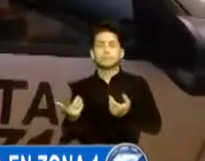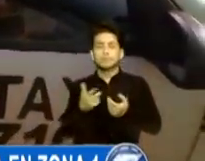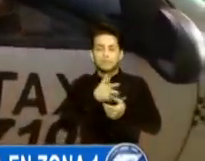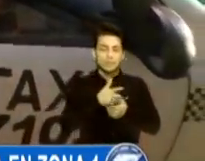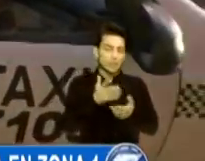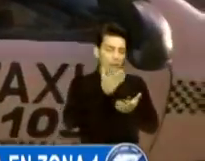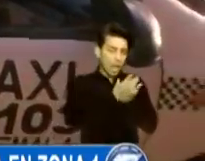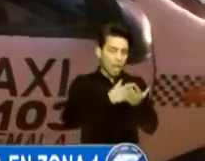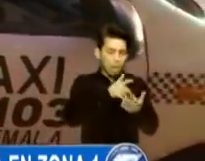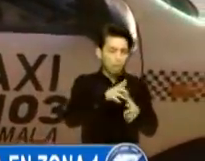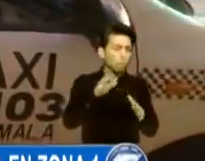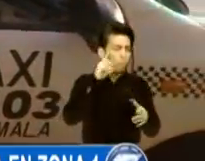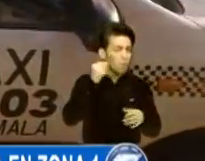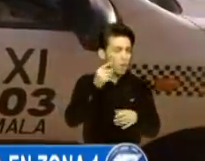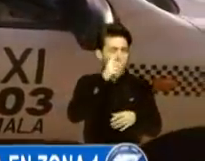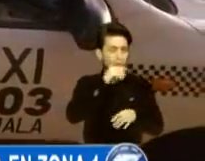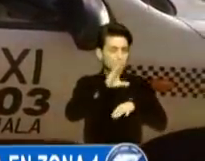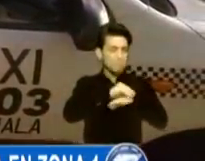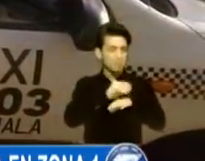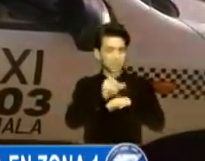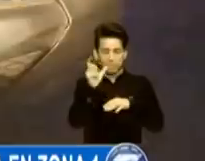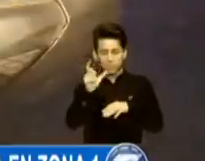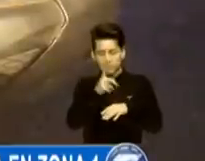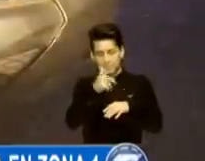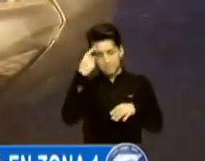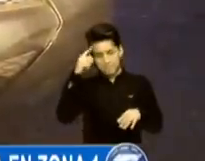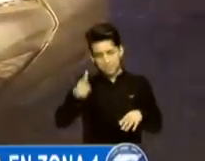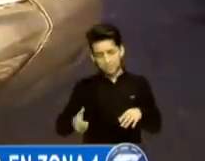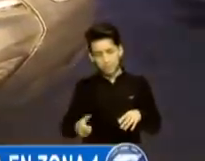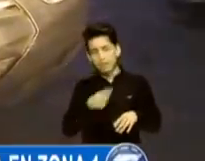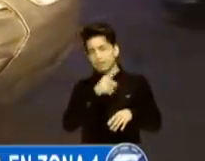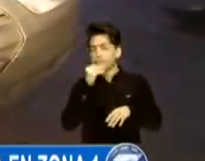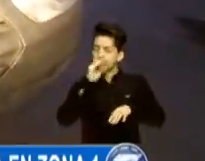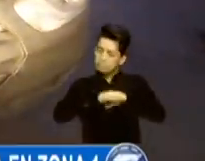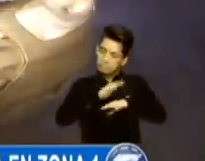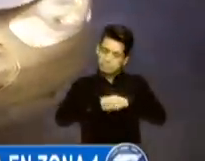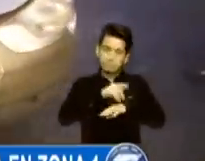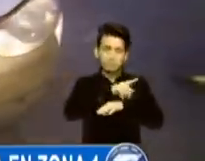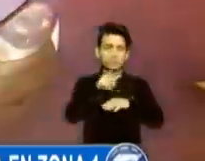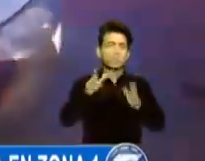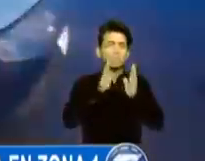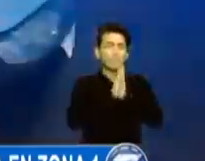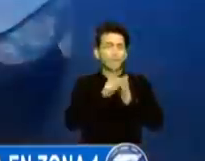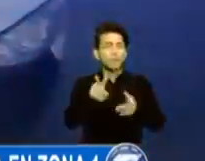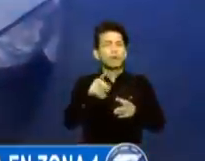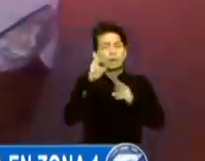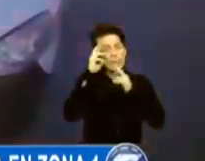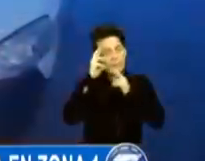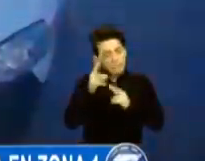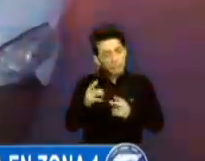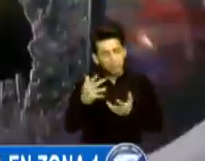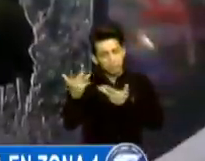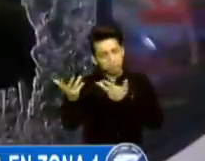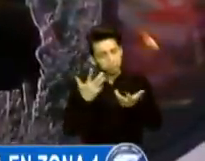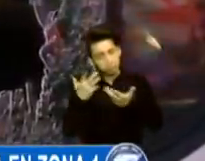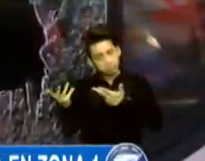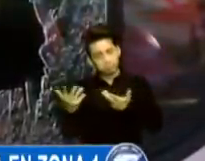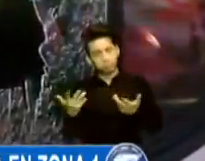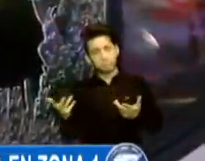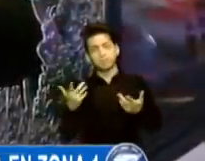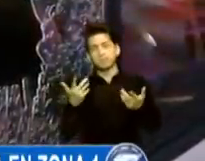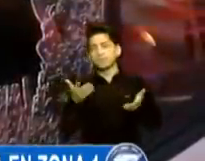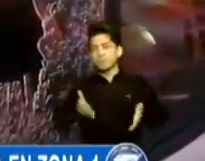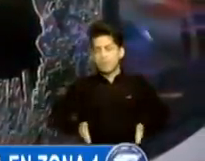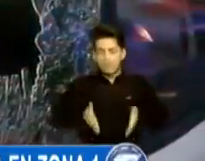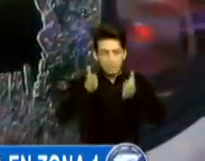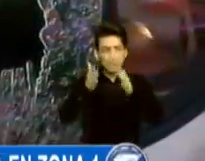situaciones, por lo cual la PNC hace un llamado a los ciudadanos a tener esa tolerancia mutua en la vía pública al momento